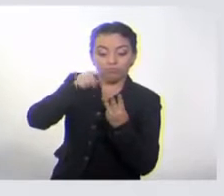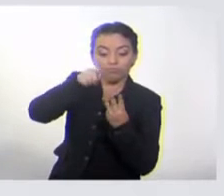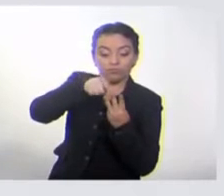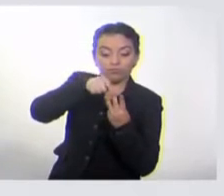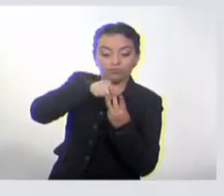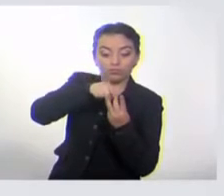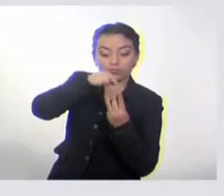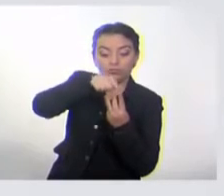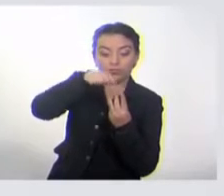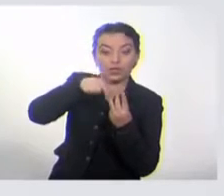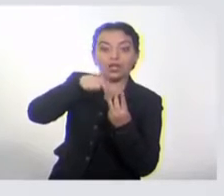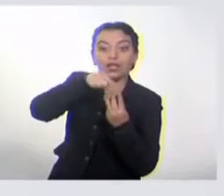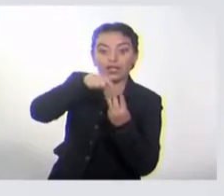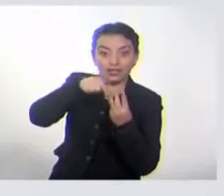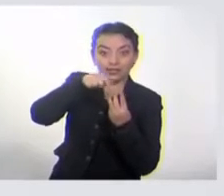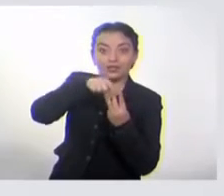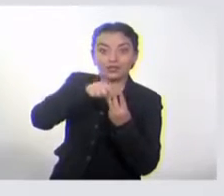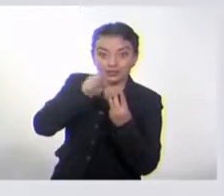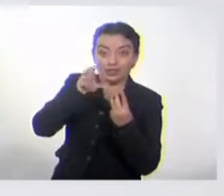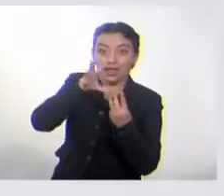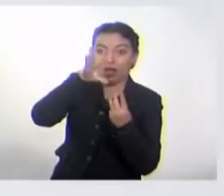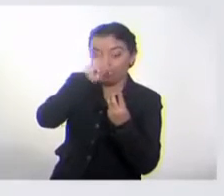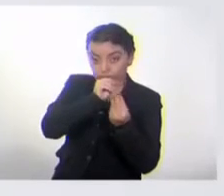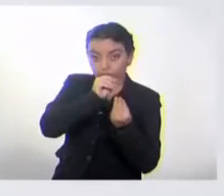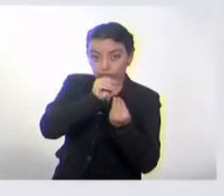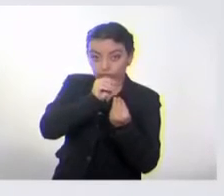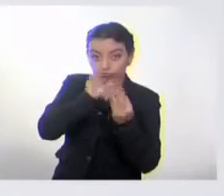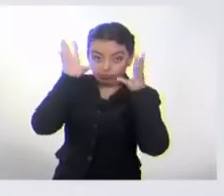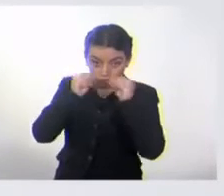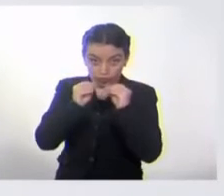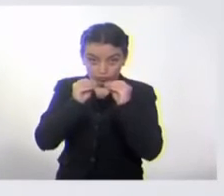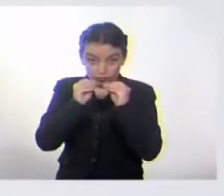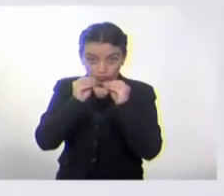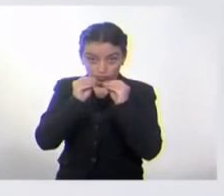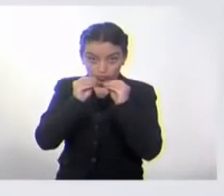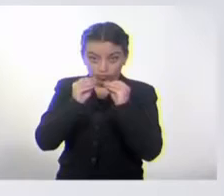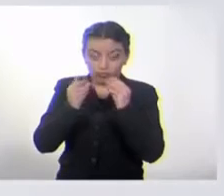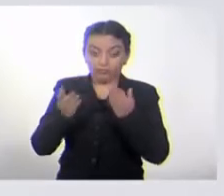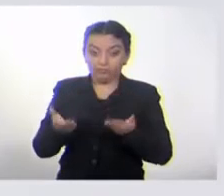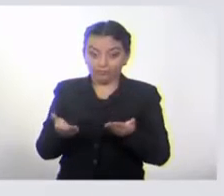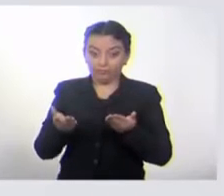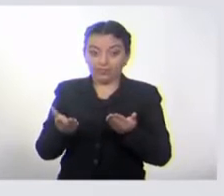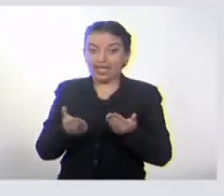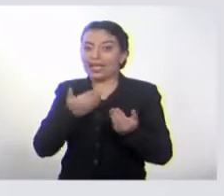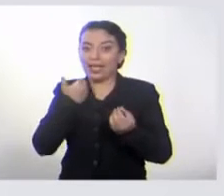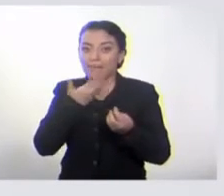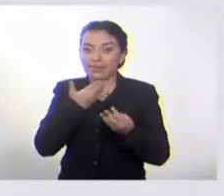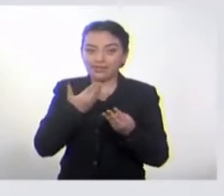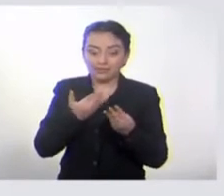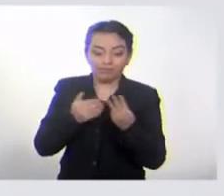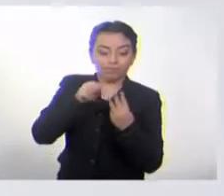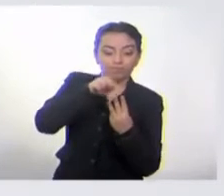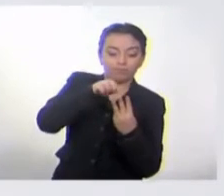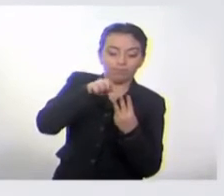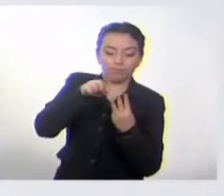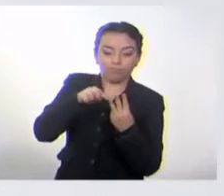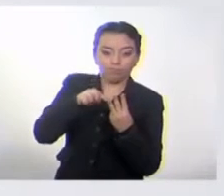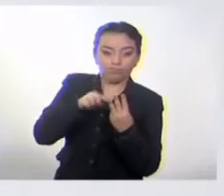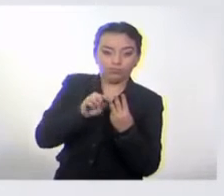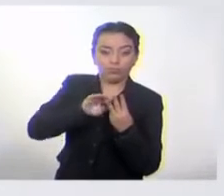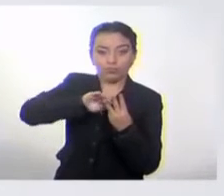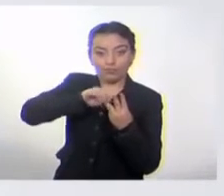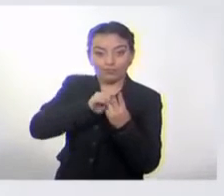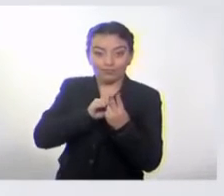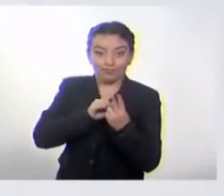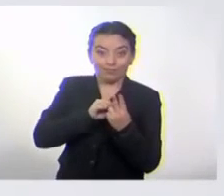2 LED. ¿Qué pasaría si en lugar de remover el verde, remuevo el amarillo? Noten